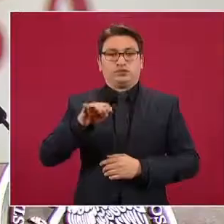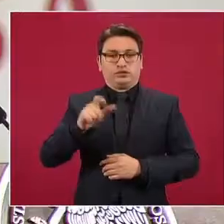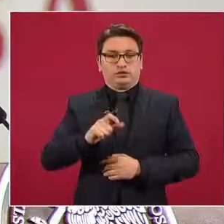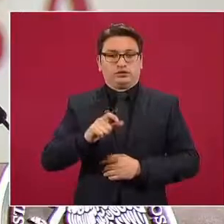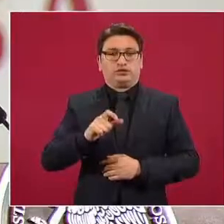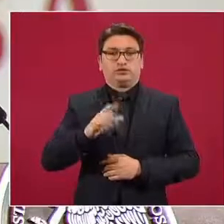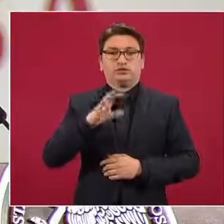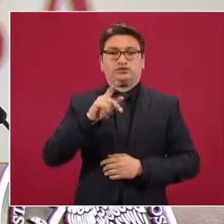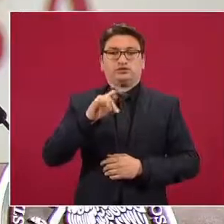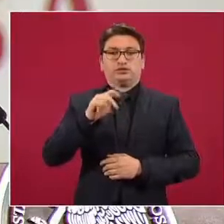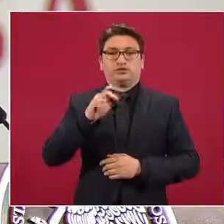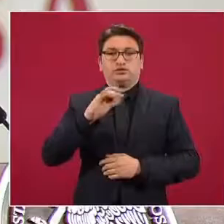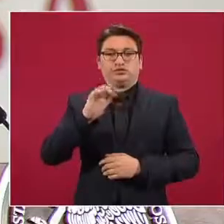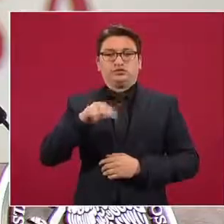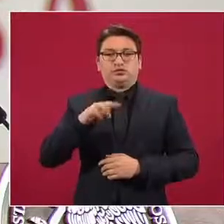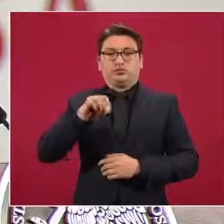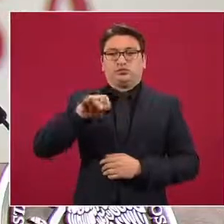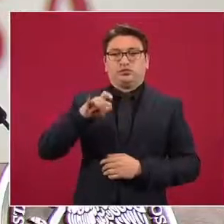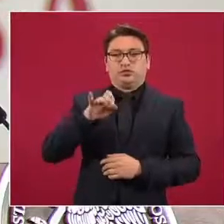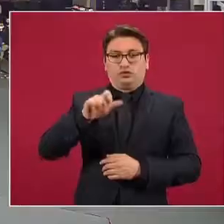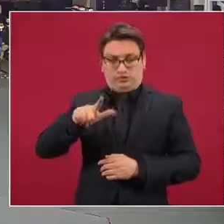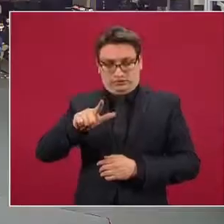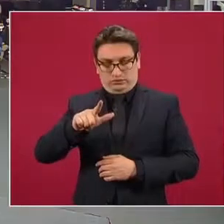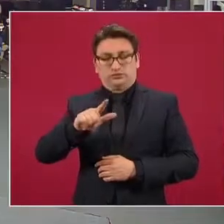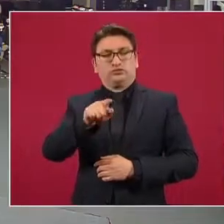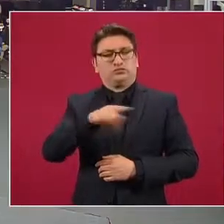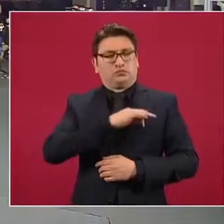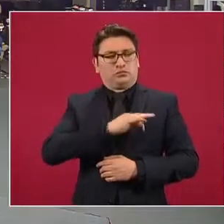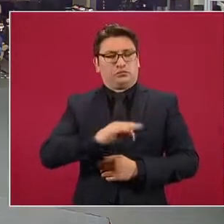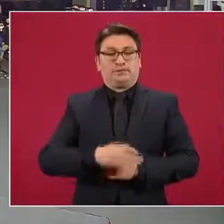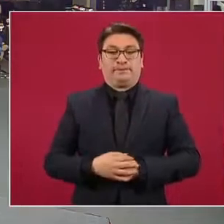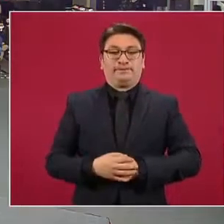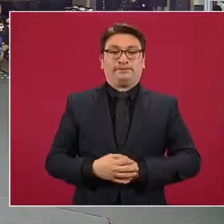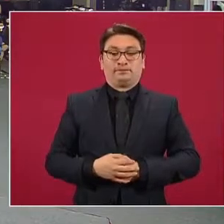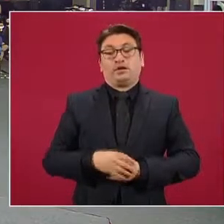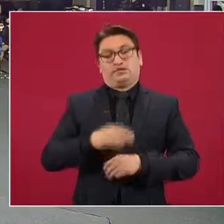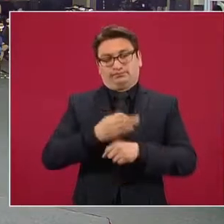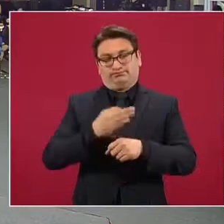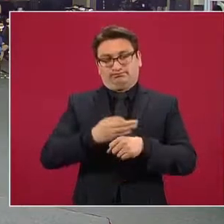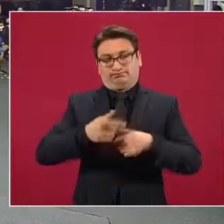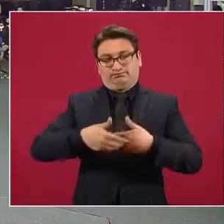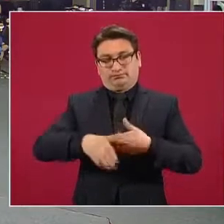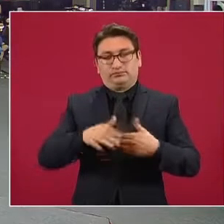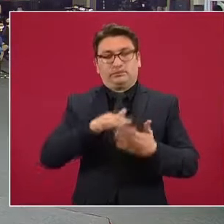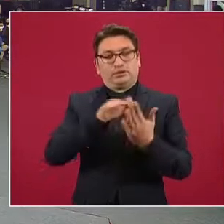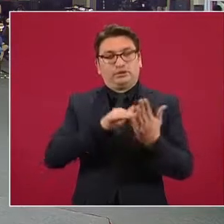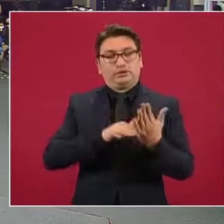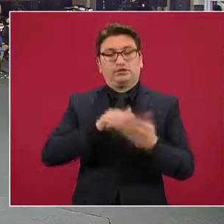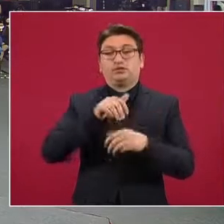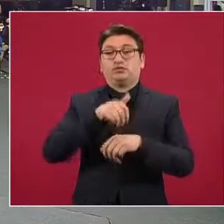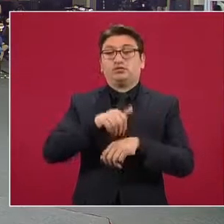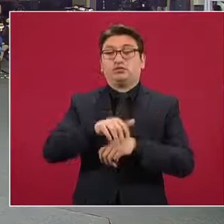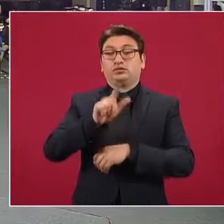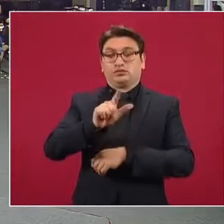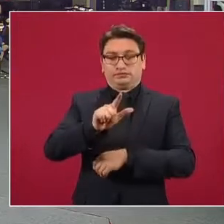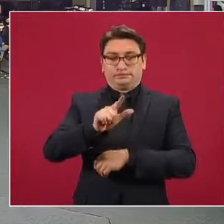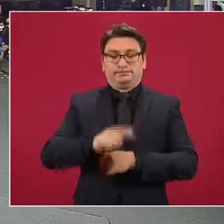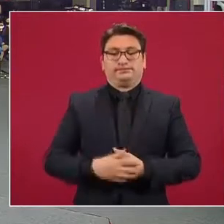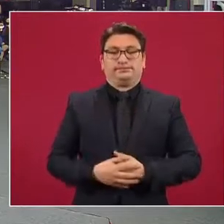www.gov.mx, Constitución Moral. Bueno, y continúo con la lectura entonces. En el punto